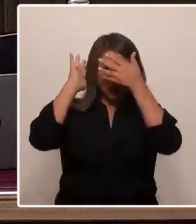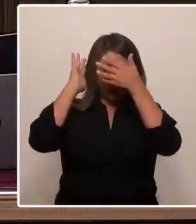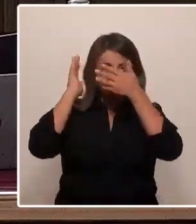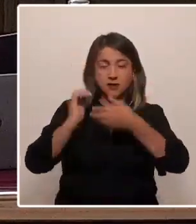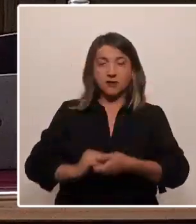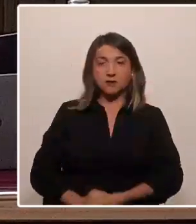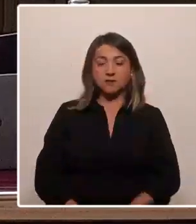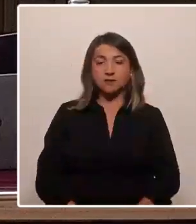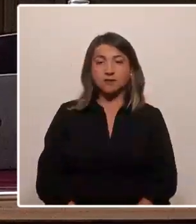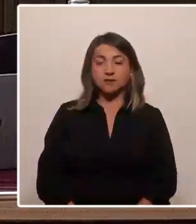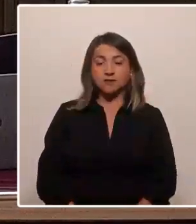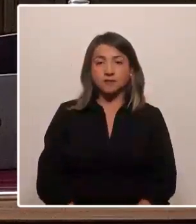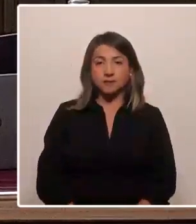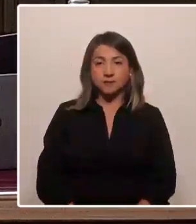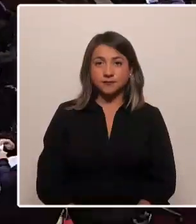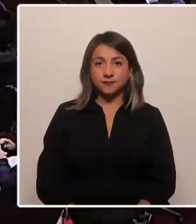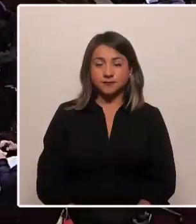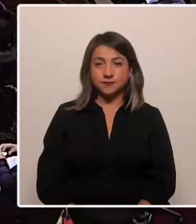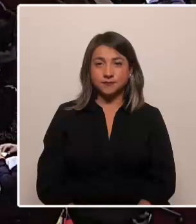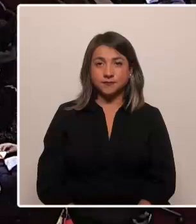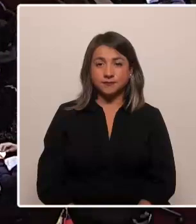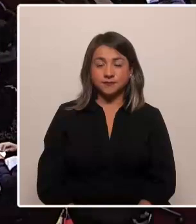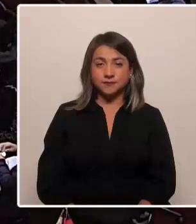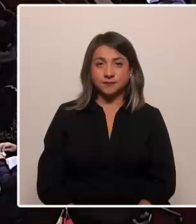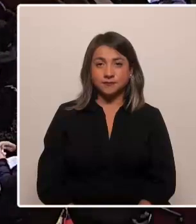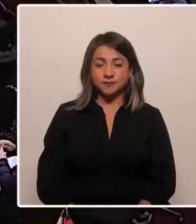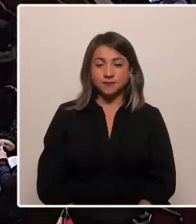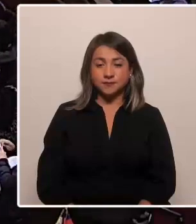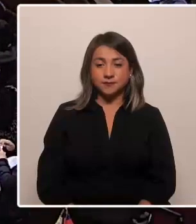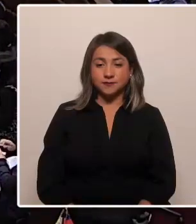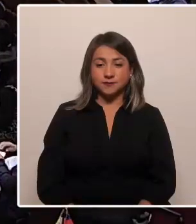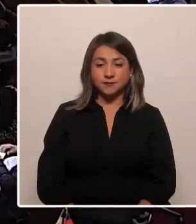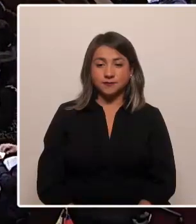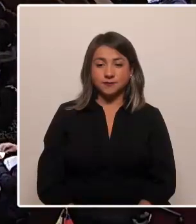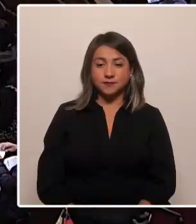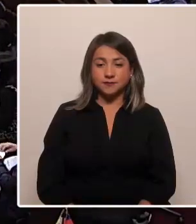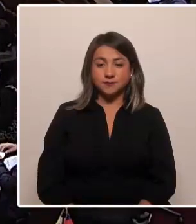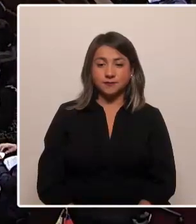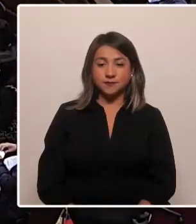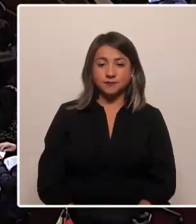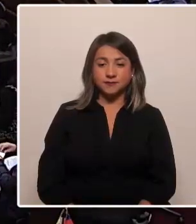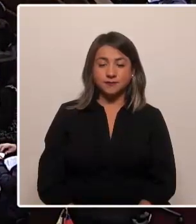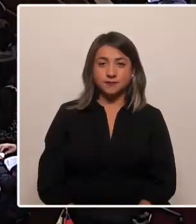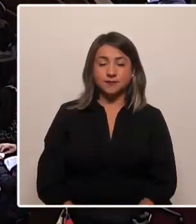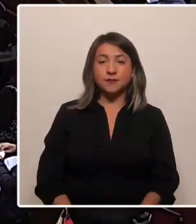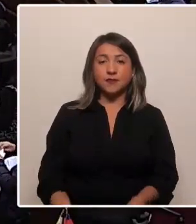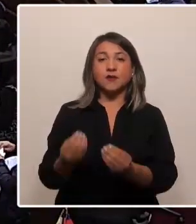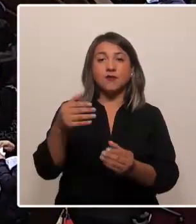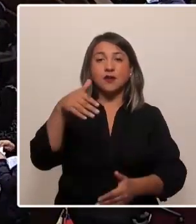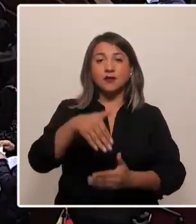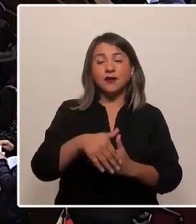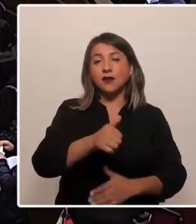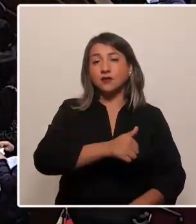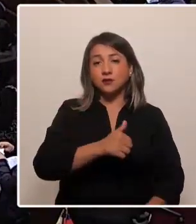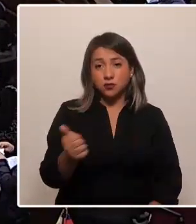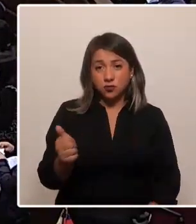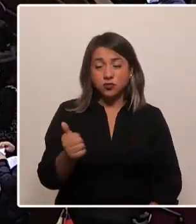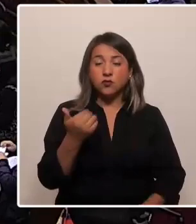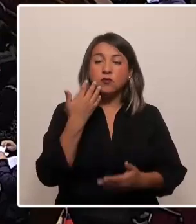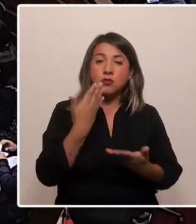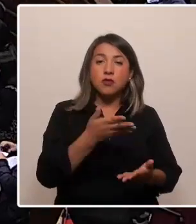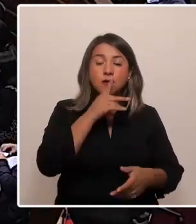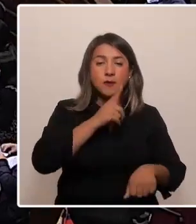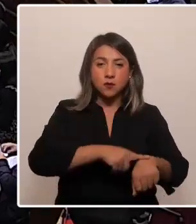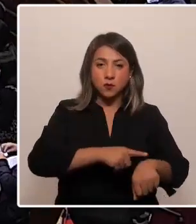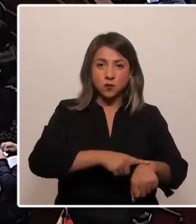Buenas Buenas tardes a todos y todas, y para cederle mis minutos a